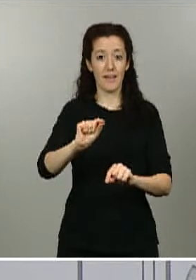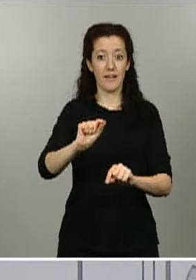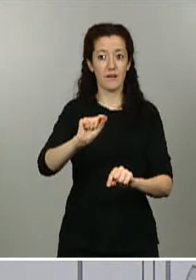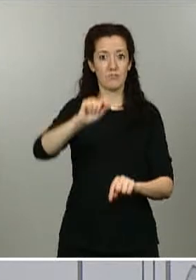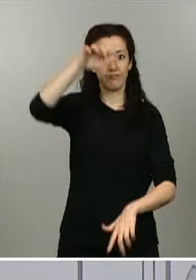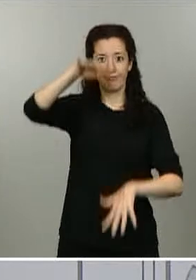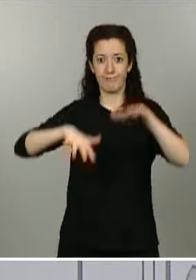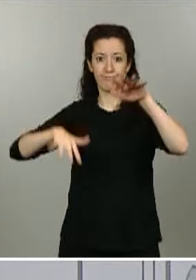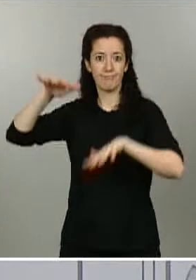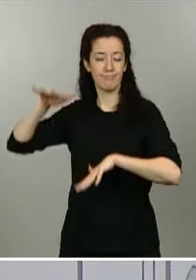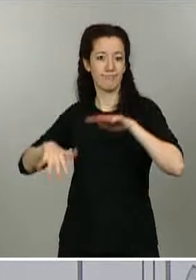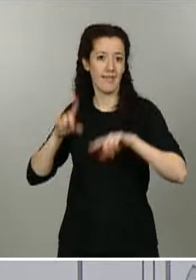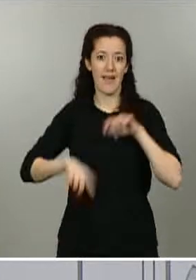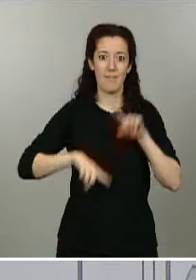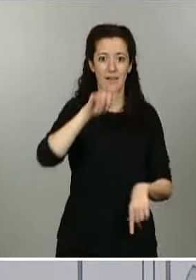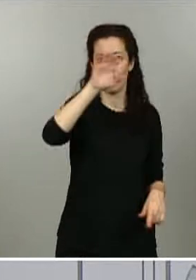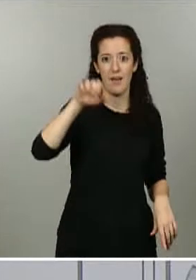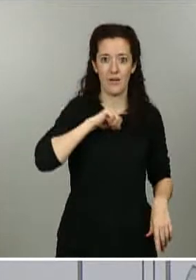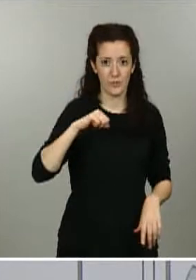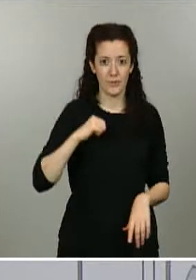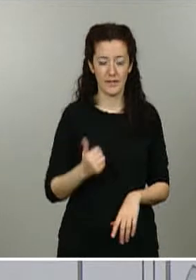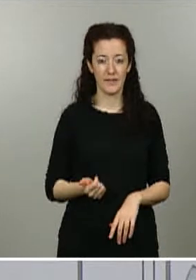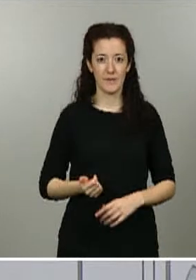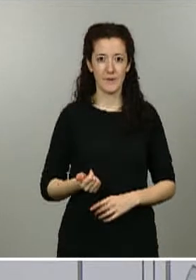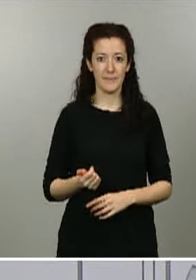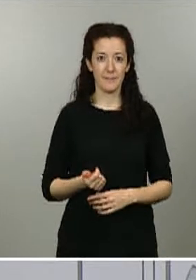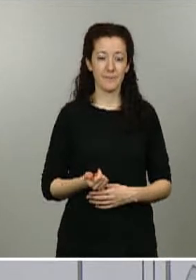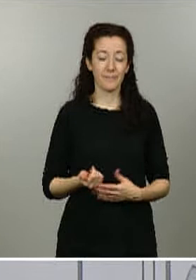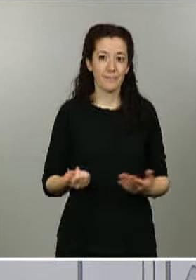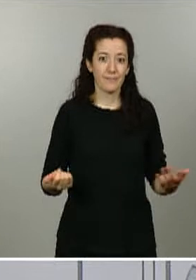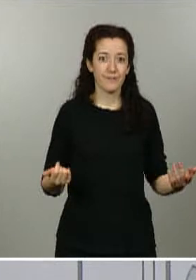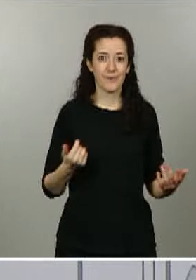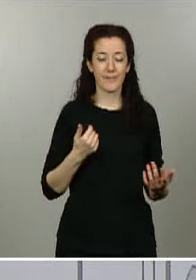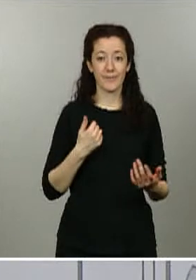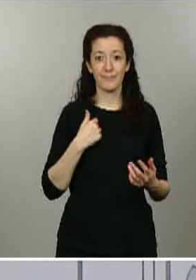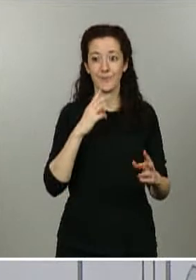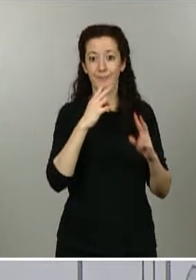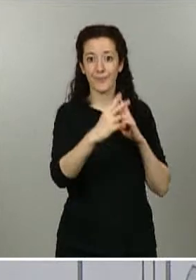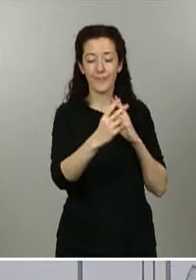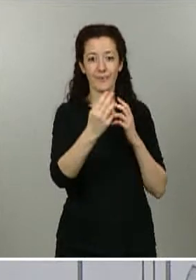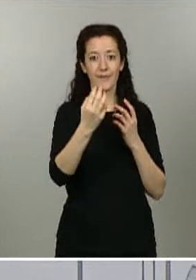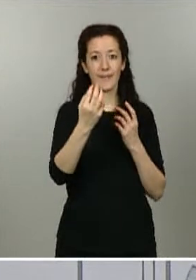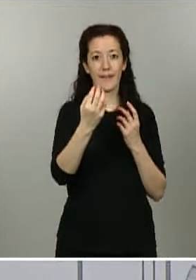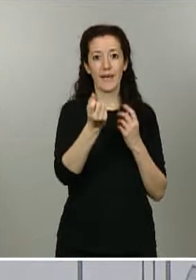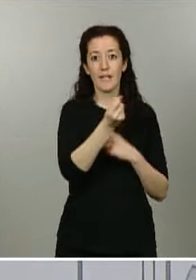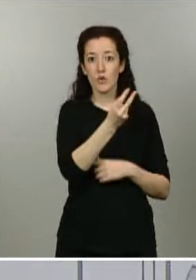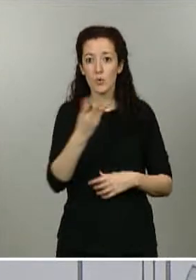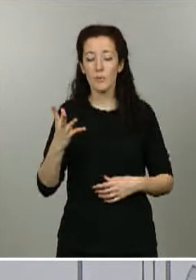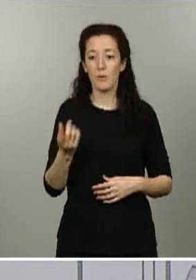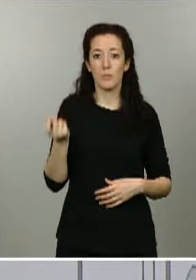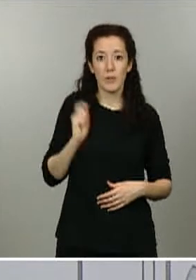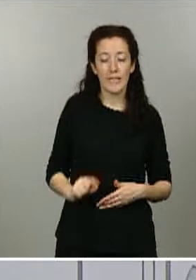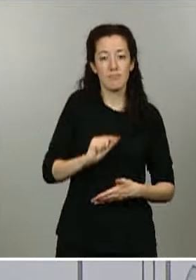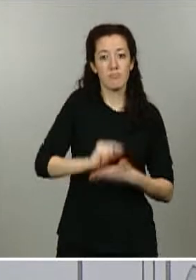hace que el dar una cifra común por habitante o por cada 1.000 habitantes para todas las